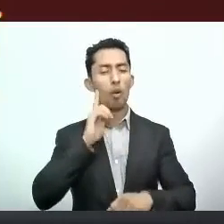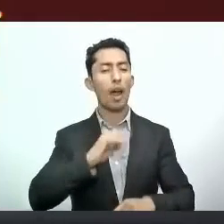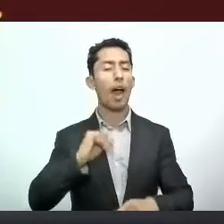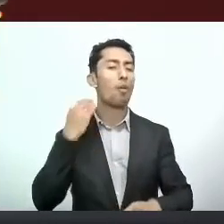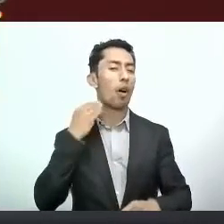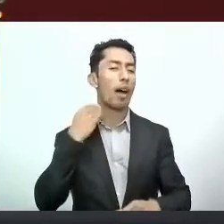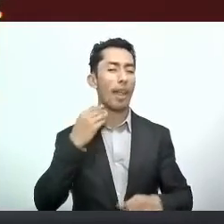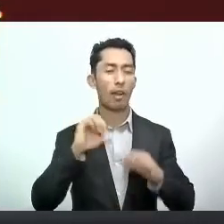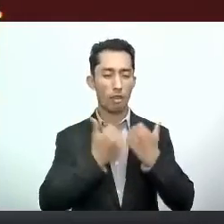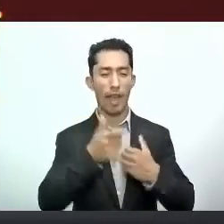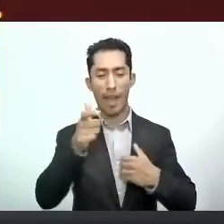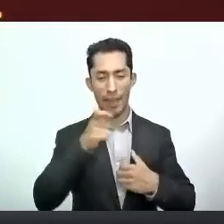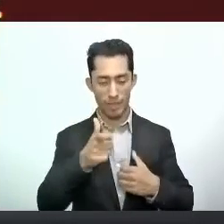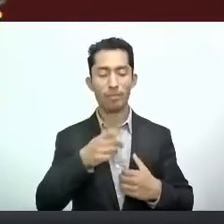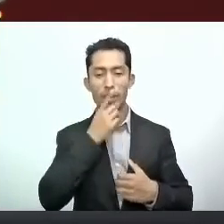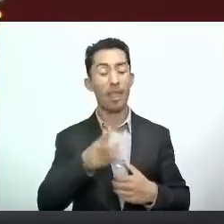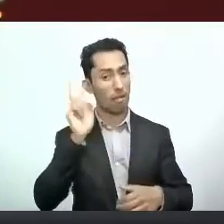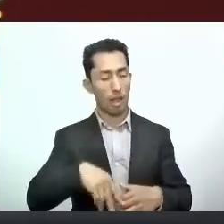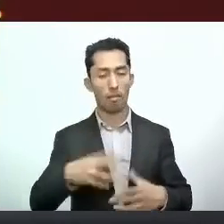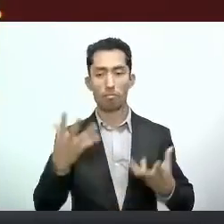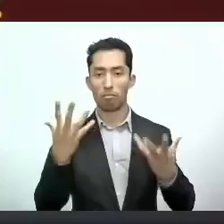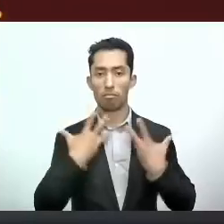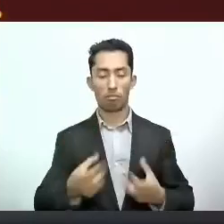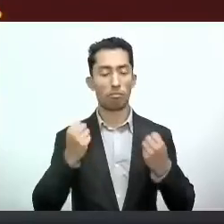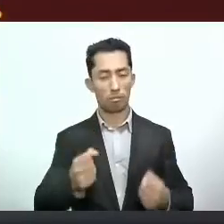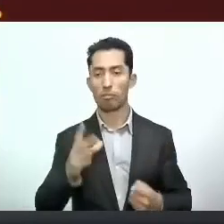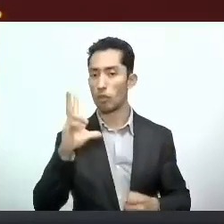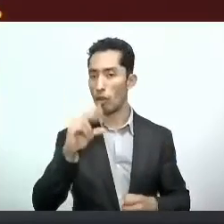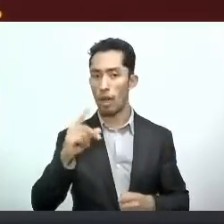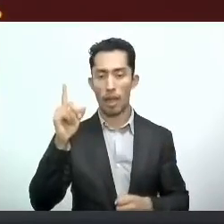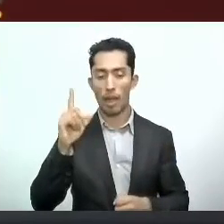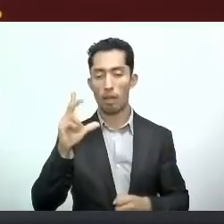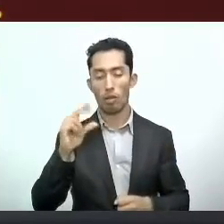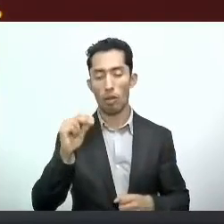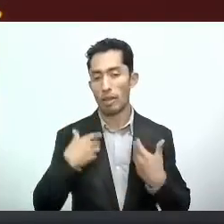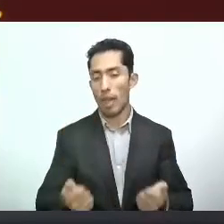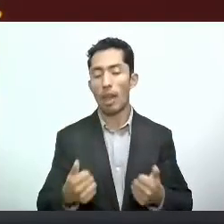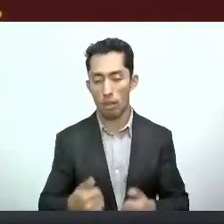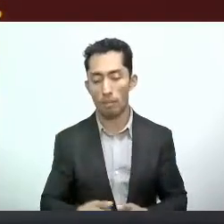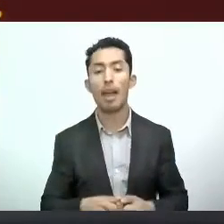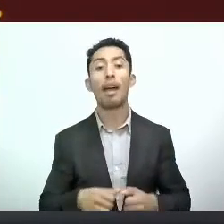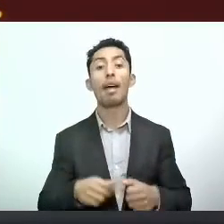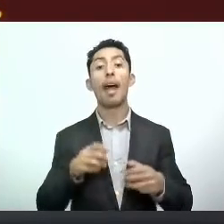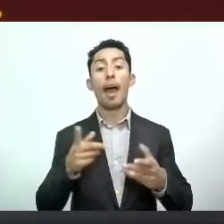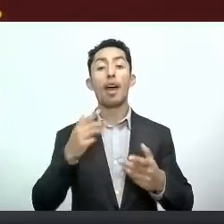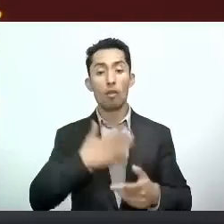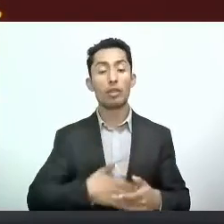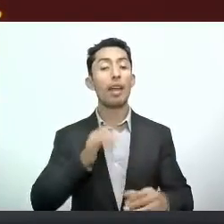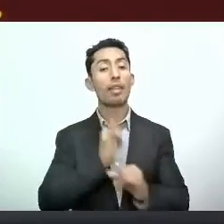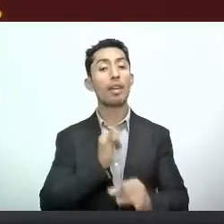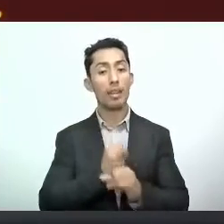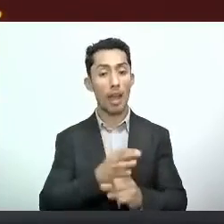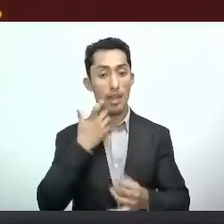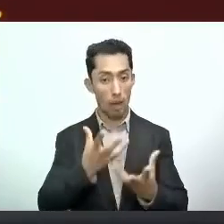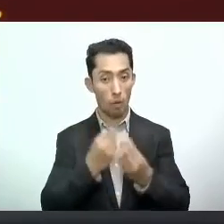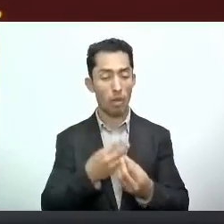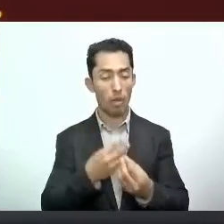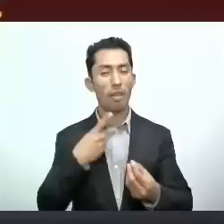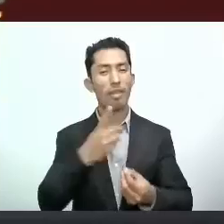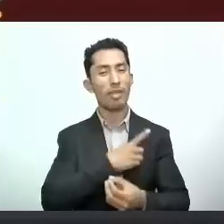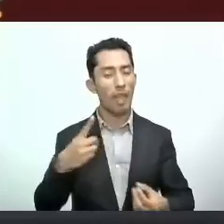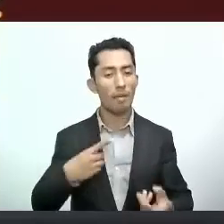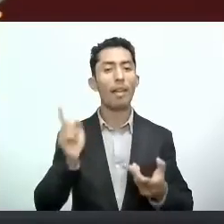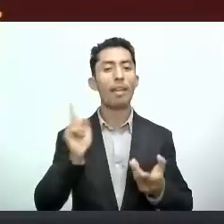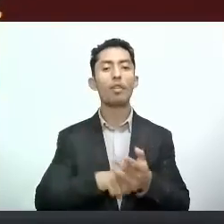está muy complicado o no lo entiendo. Entonces, si vamos a trabajar en justicia digital, tenemos que ver que sea muy pedagógico y